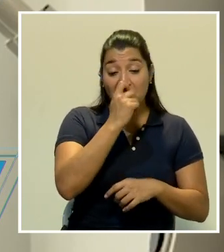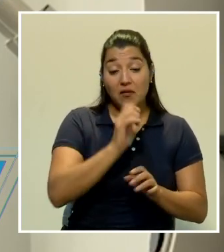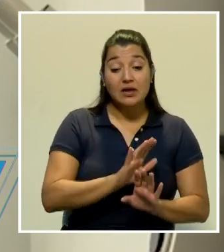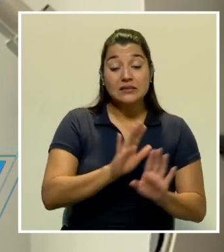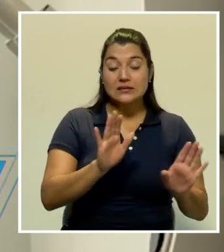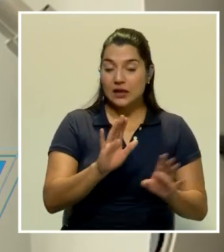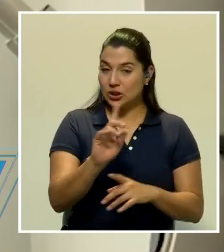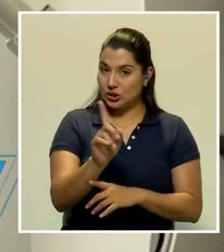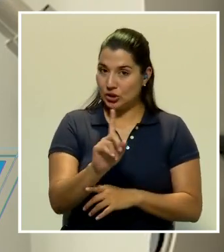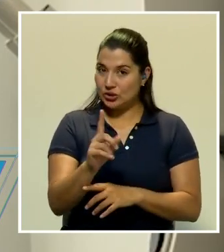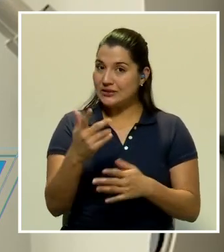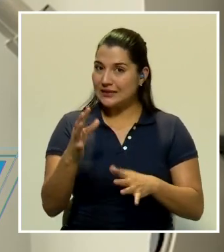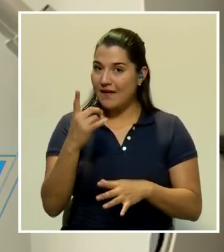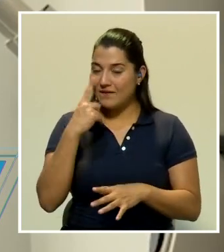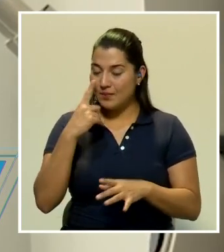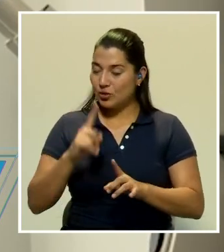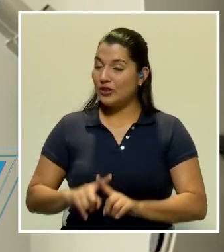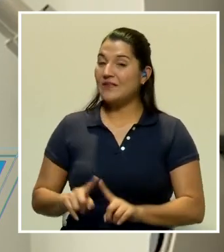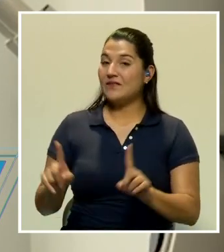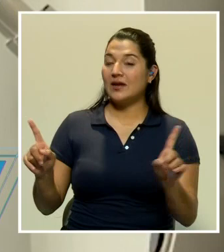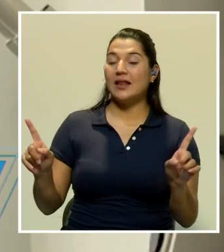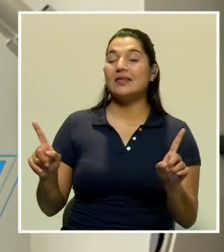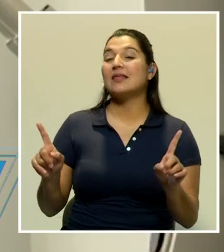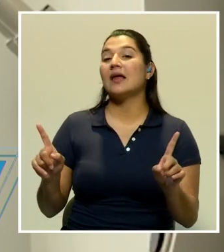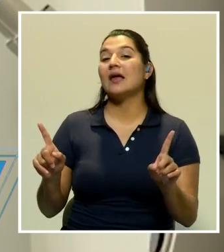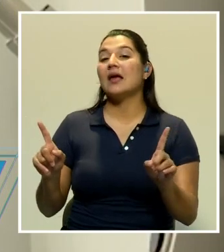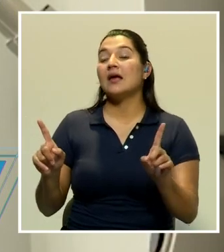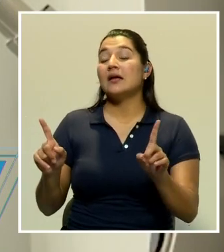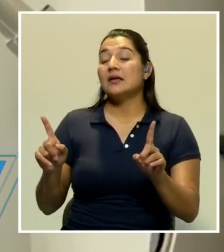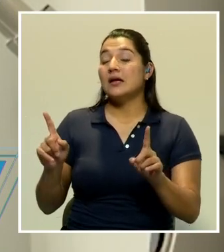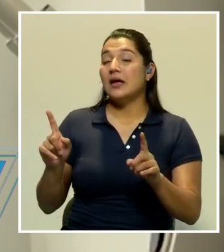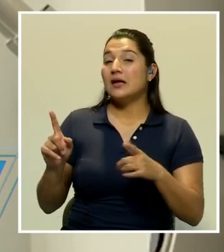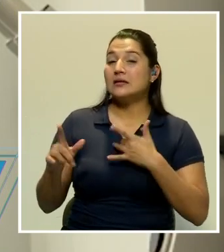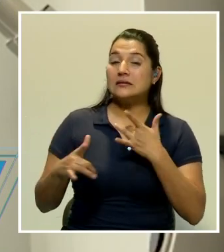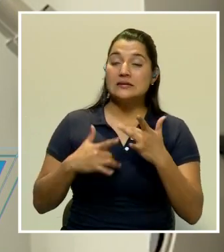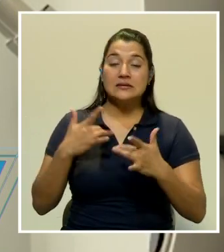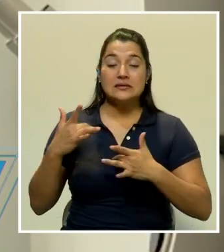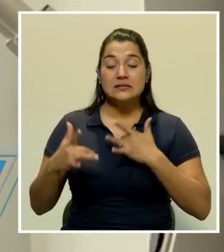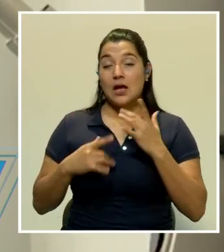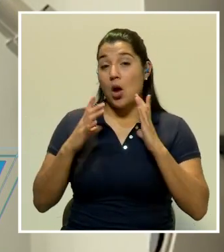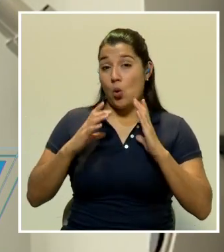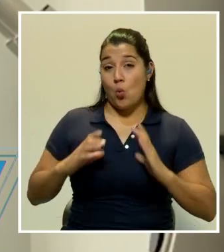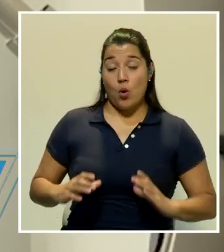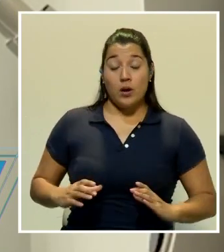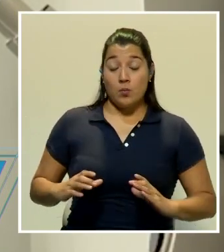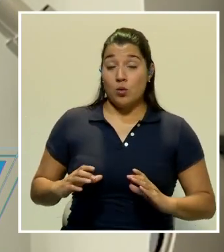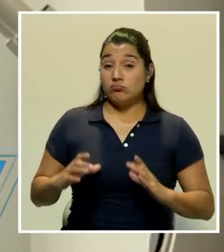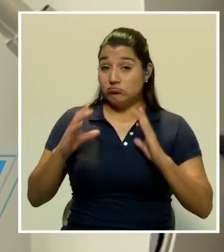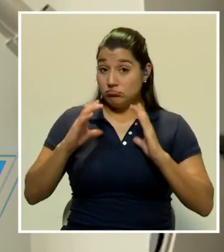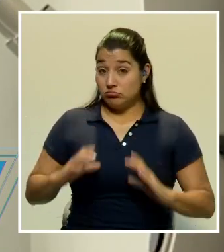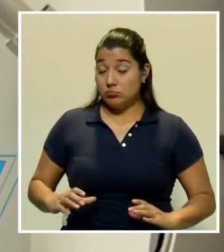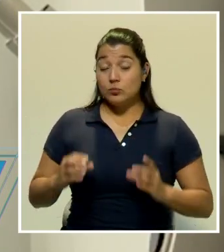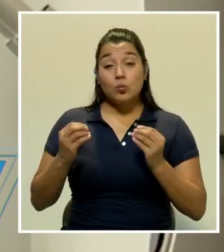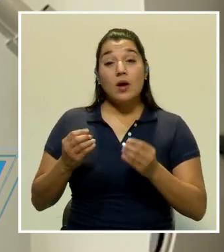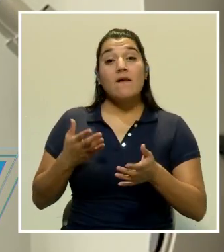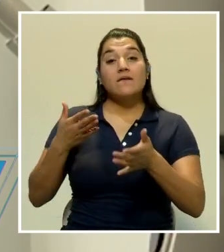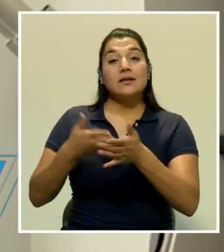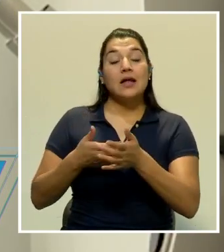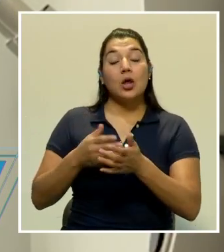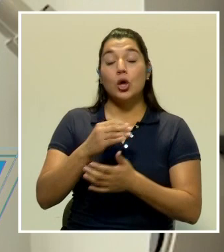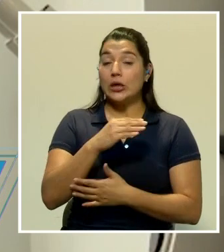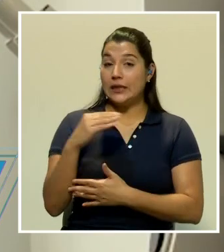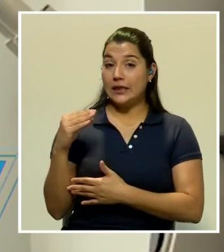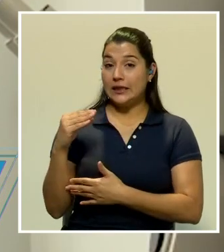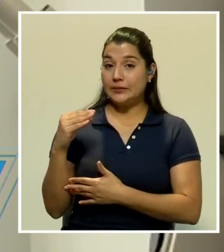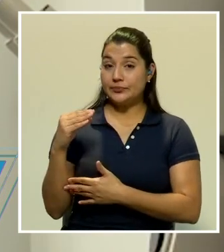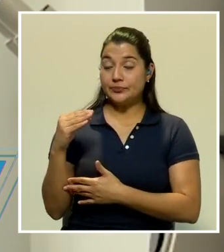coronavirus. Son distintos compartimientos del cuerpo humano que son bastante afectados